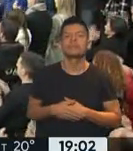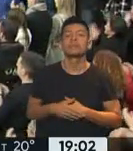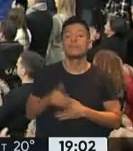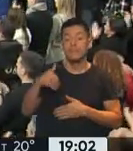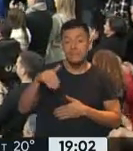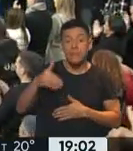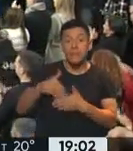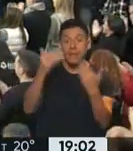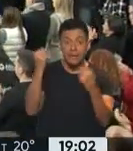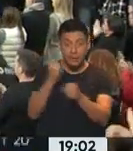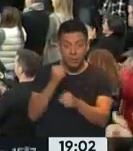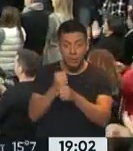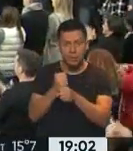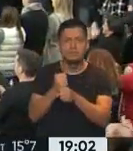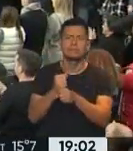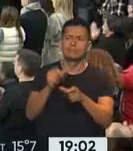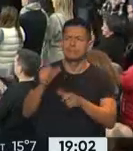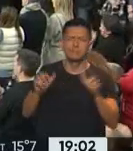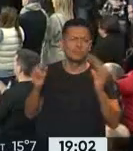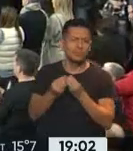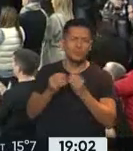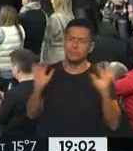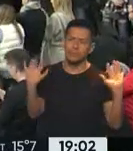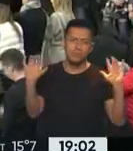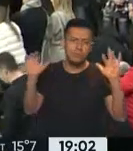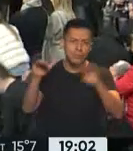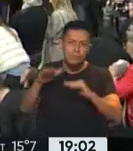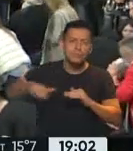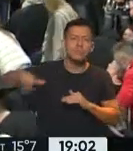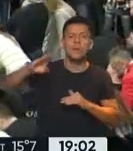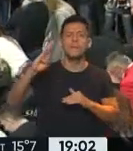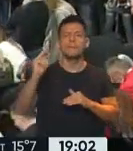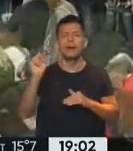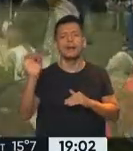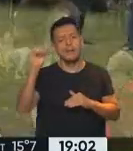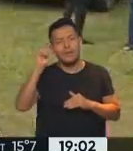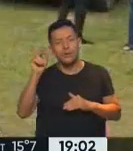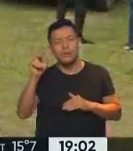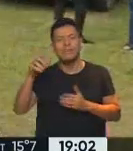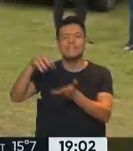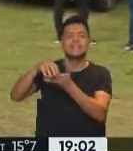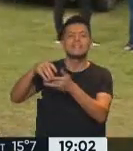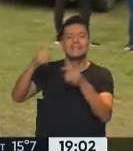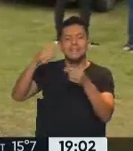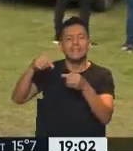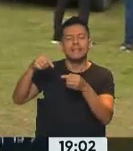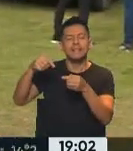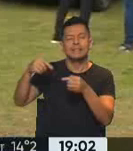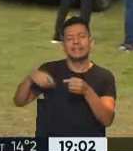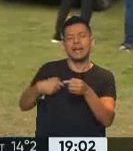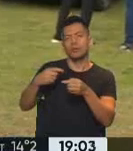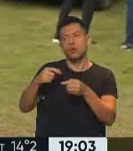Día del Trabajador, una importante concurrencia se dio cita aquí en Varadero, en el Sindicato de Luz y Fuerza, para participar